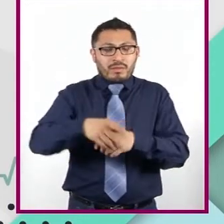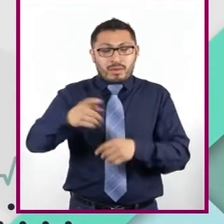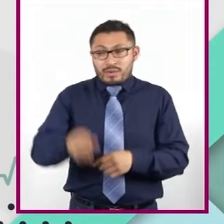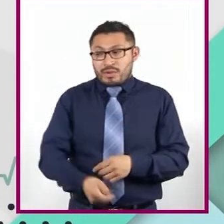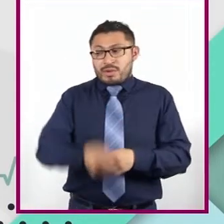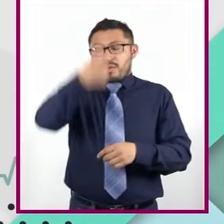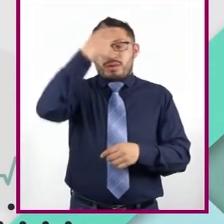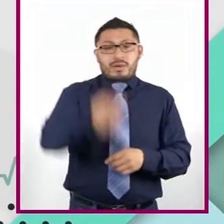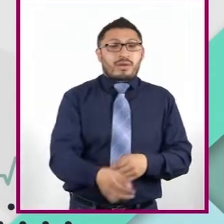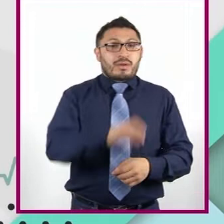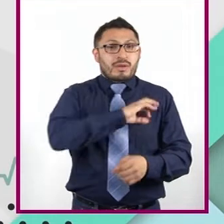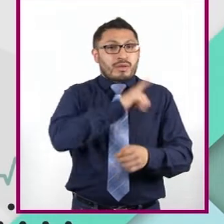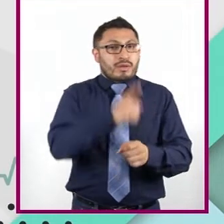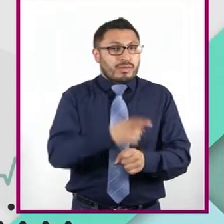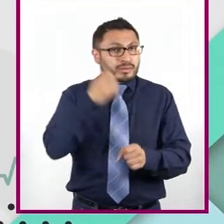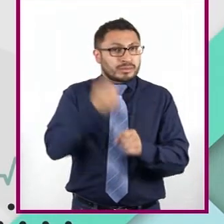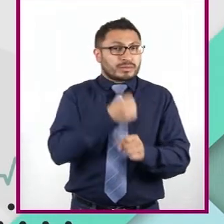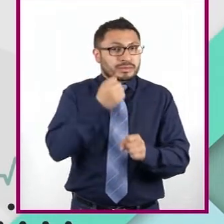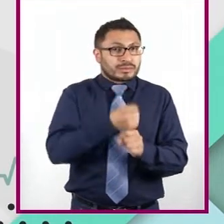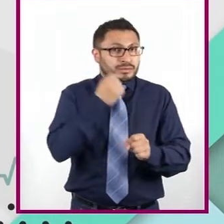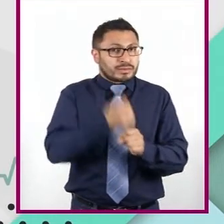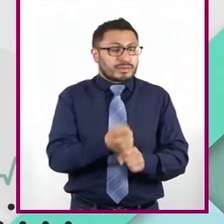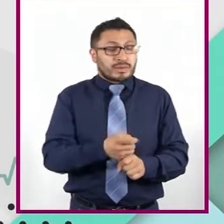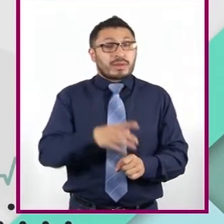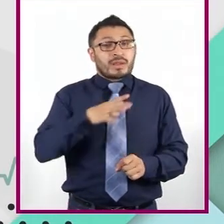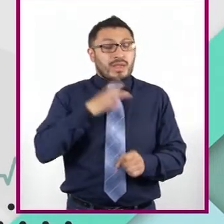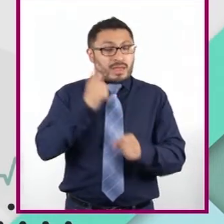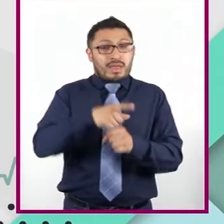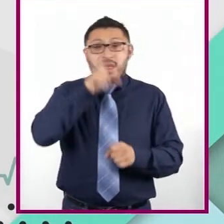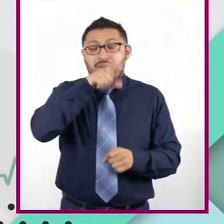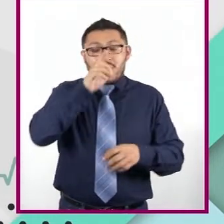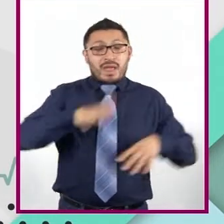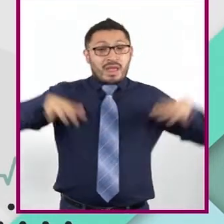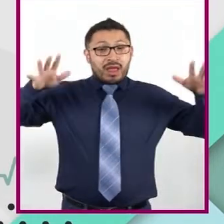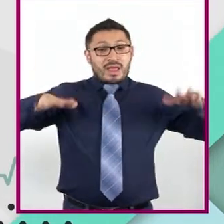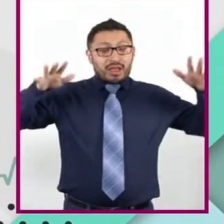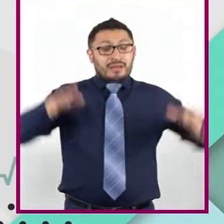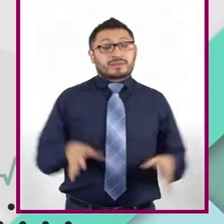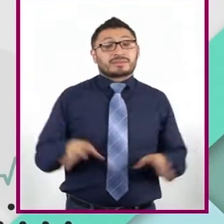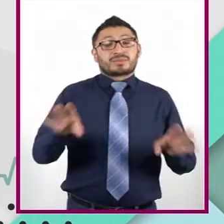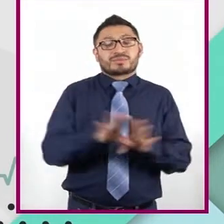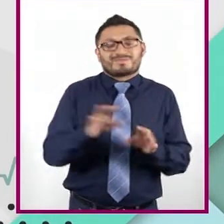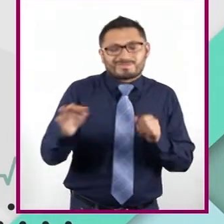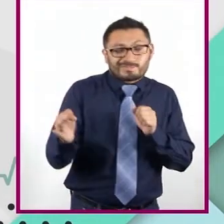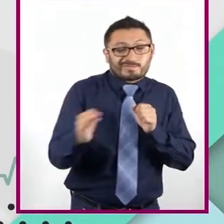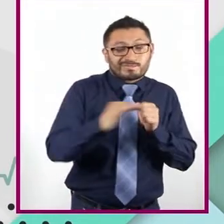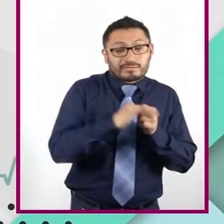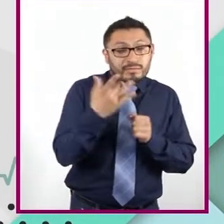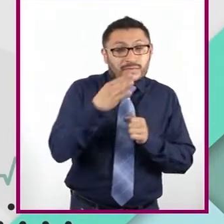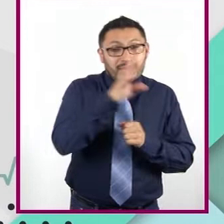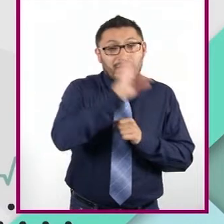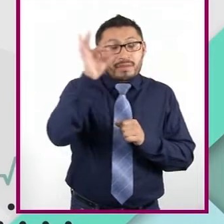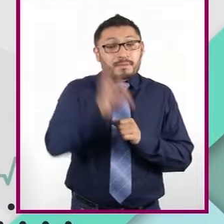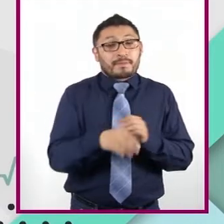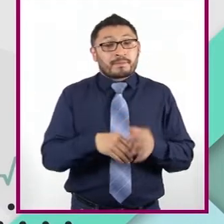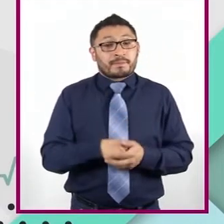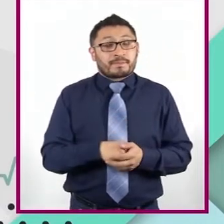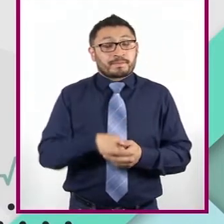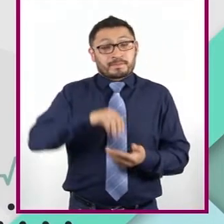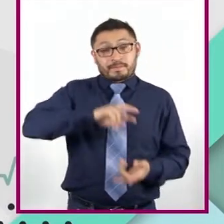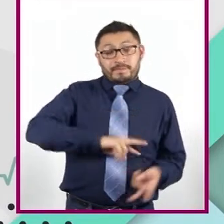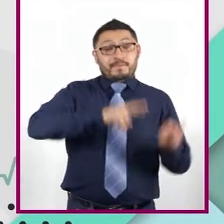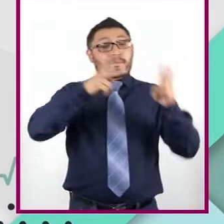lanzamientos, la probabilidad frecuencial de obtener un águila estará cada vez más cercana al 50%, y